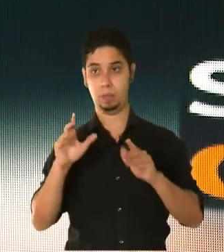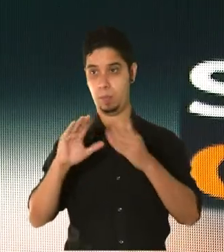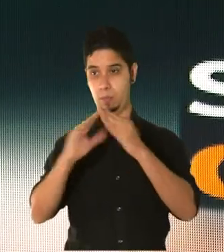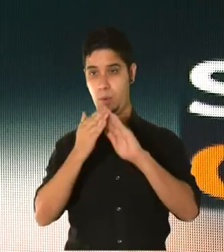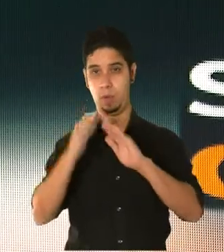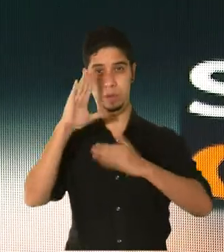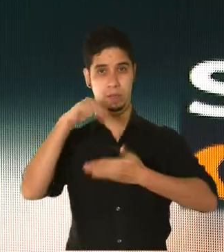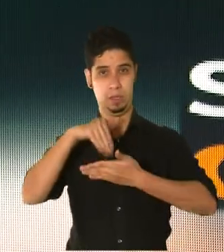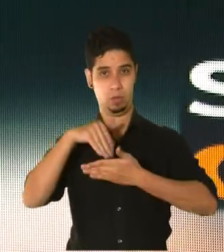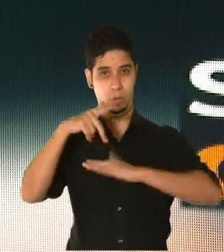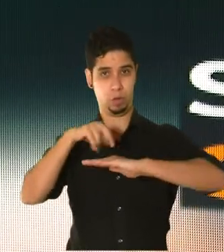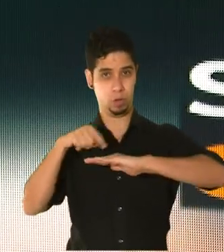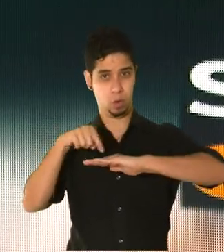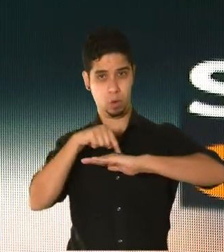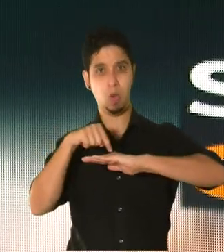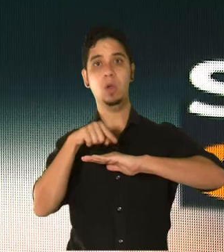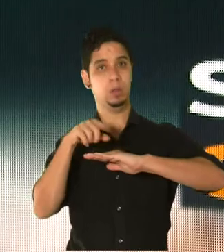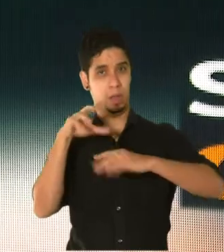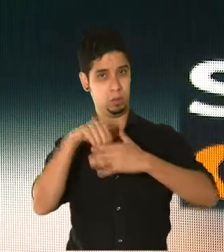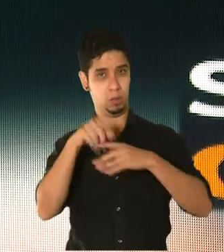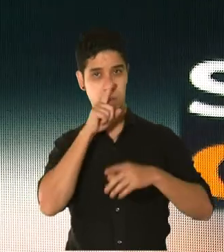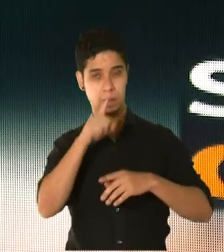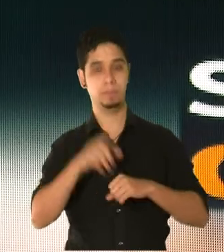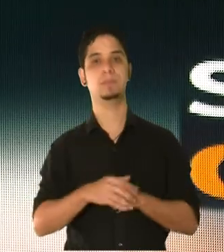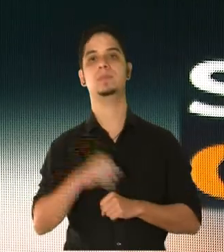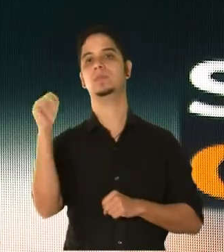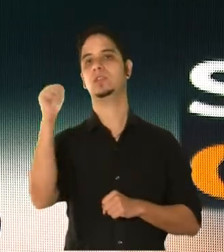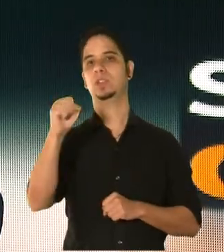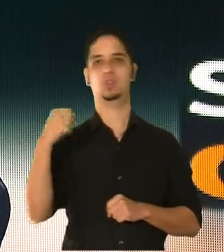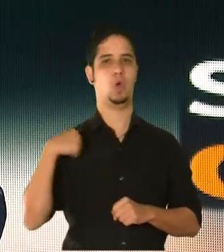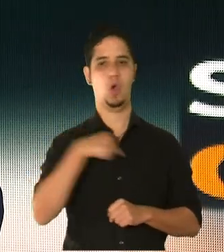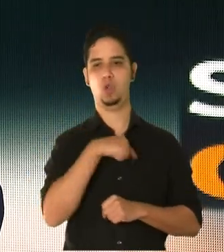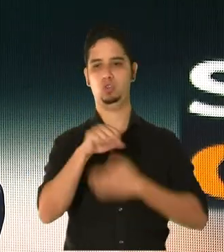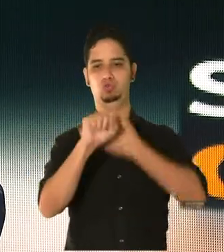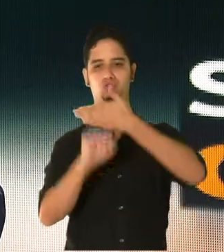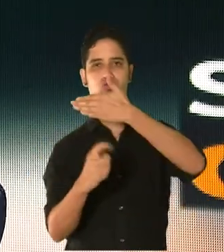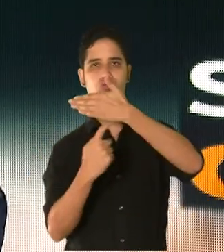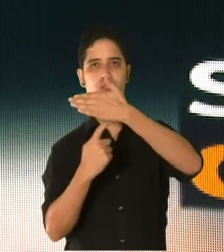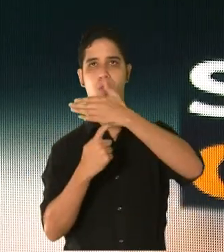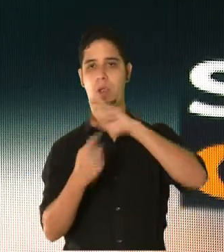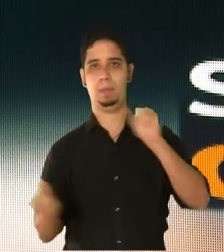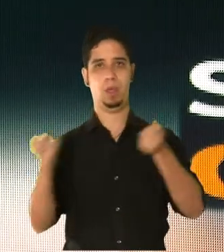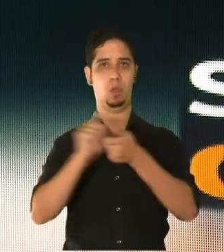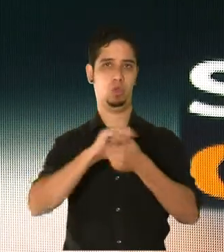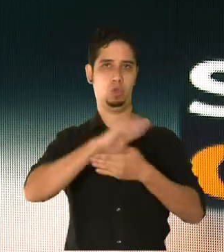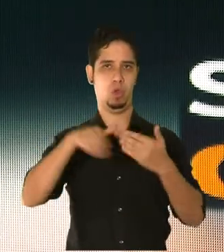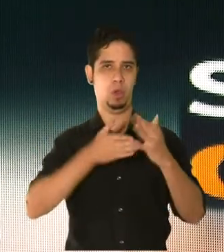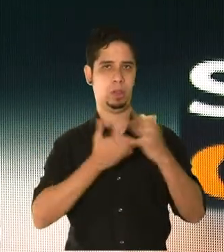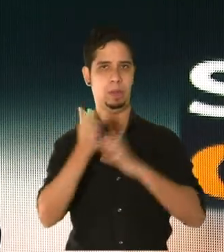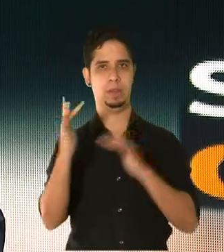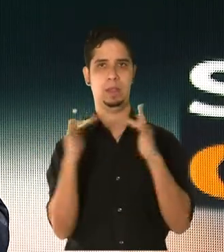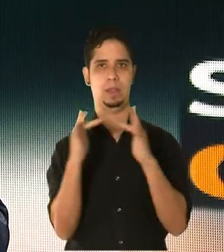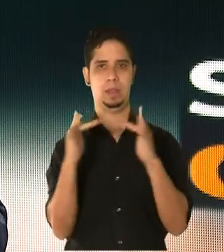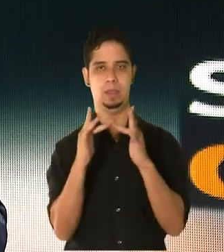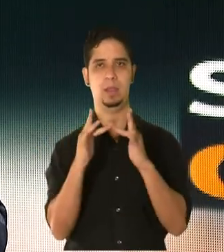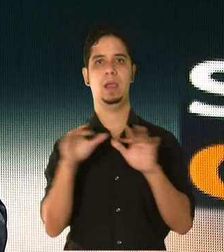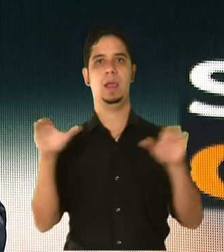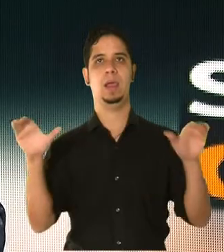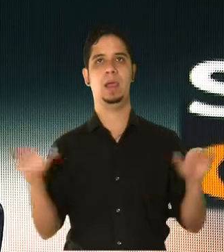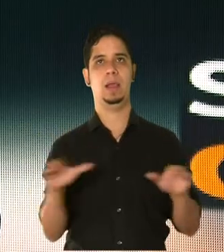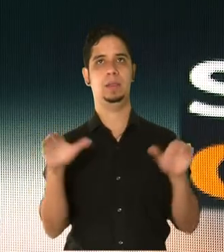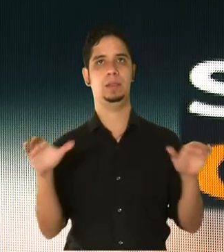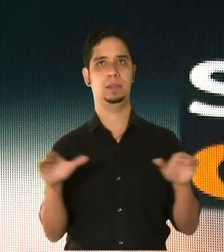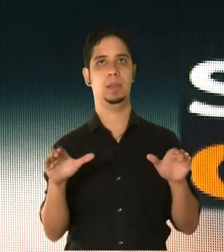bien esté feliz en la cámara de comercio del sur nosotros estamos es verdad hemos cambiado todo a virtual estamos haciendo seminario lo que llaman en